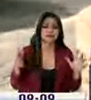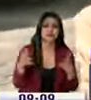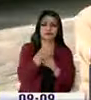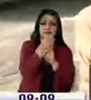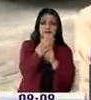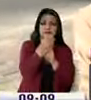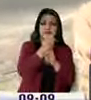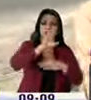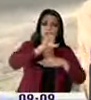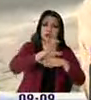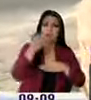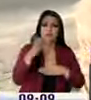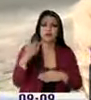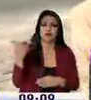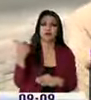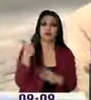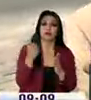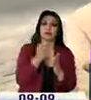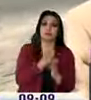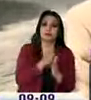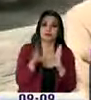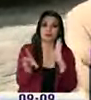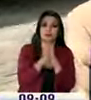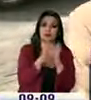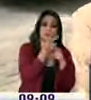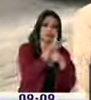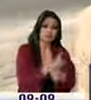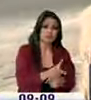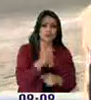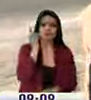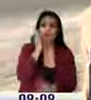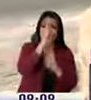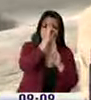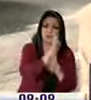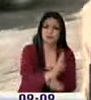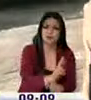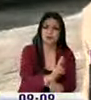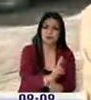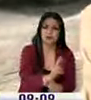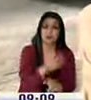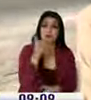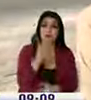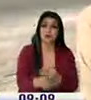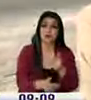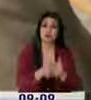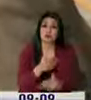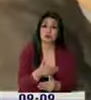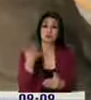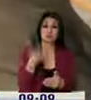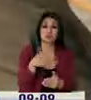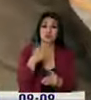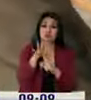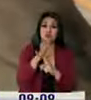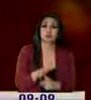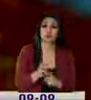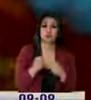un instrumento legal para proteger a la mujer en este degradante proceso de maltrato.